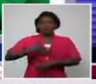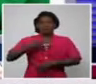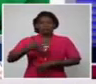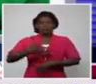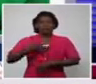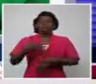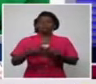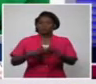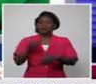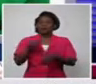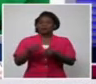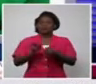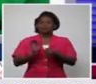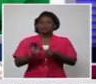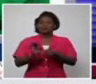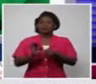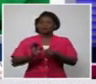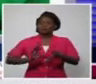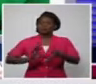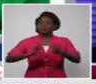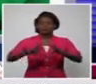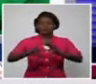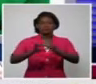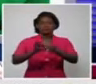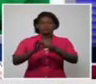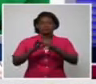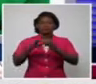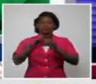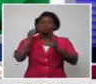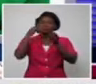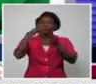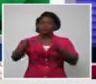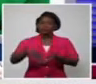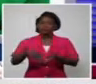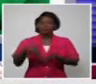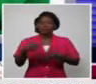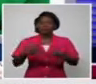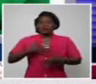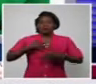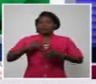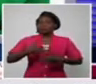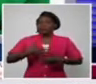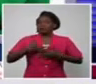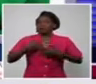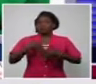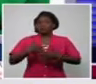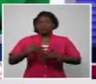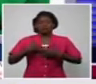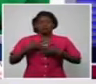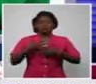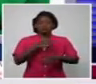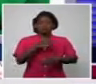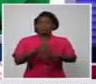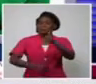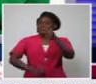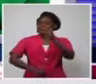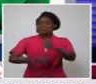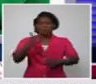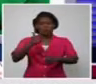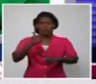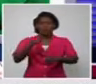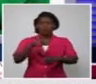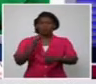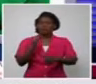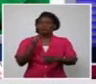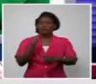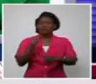lamentablemente fallece en un cuadro de agobio respiratorio, hipotensión arterial. Fue intubada